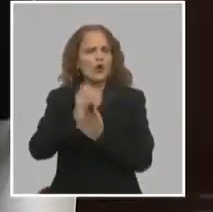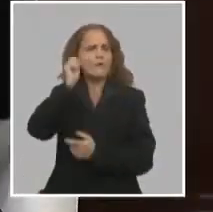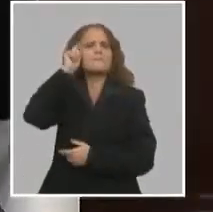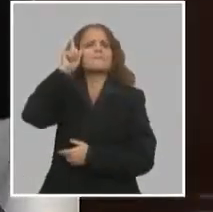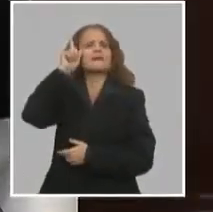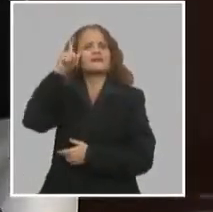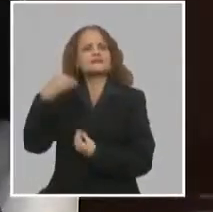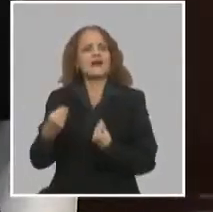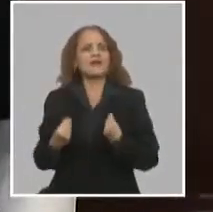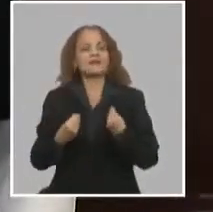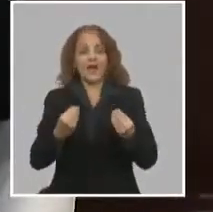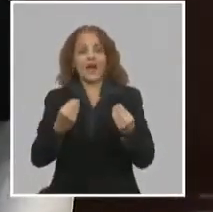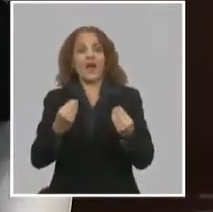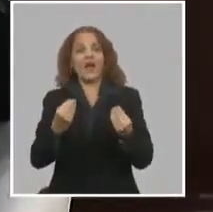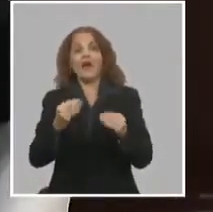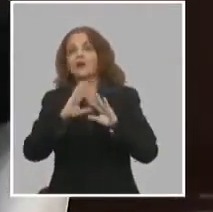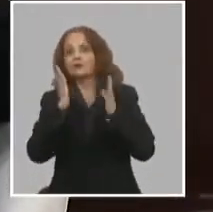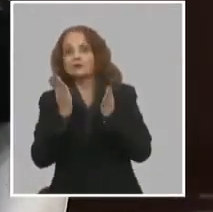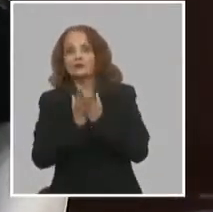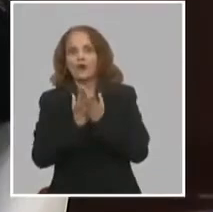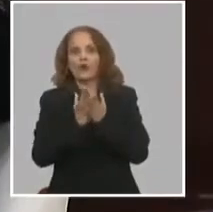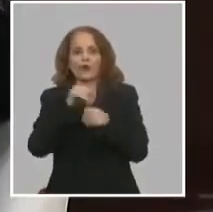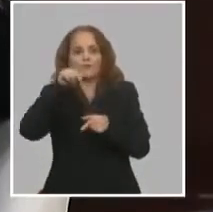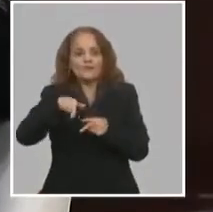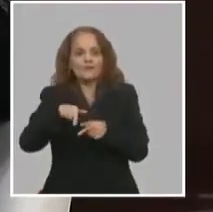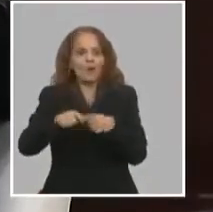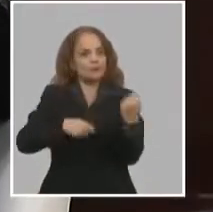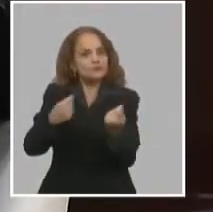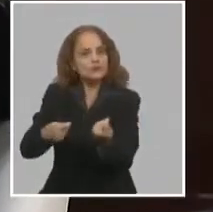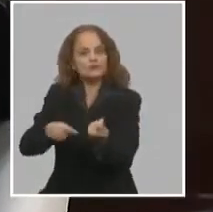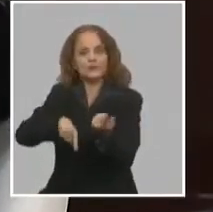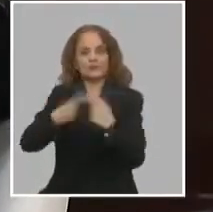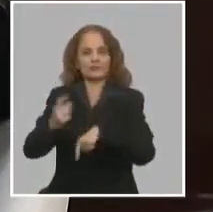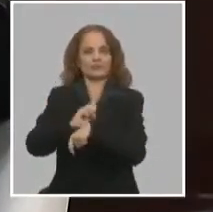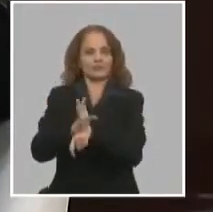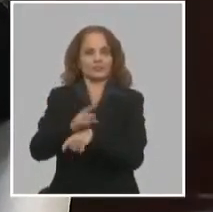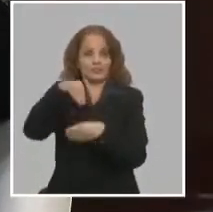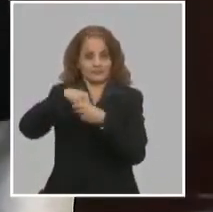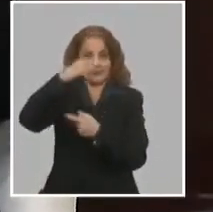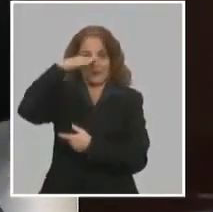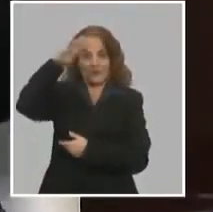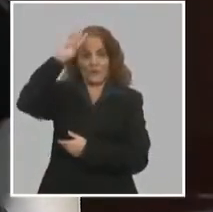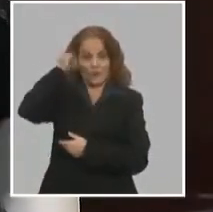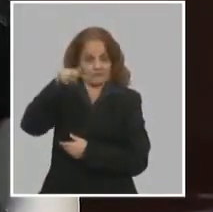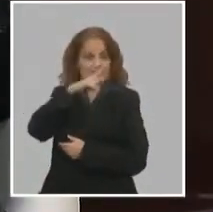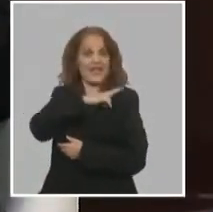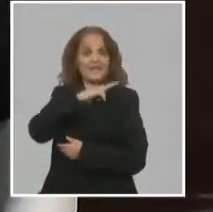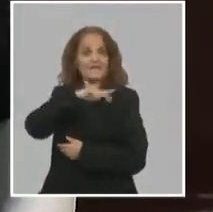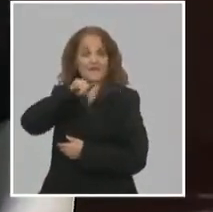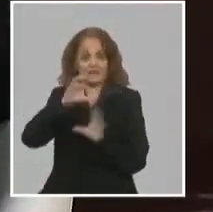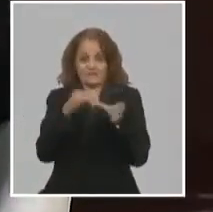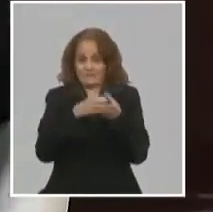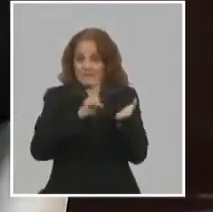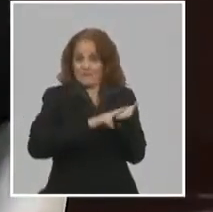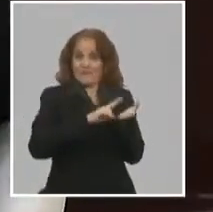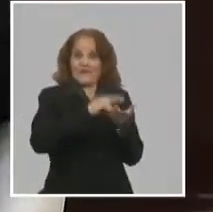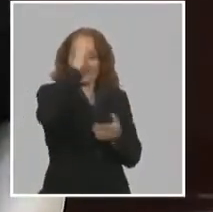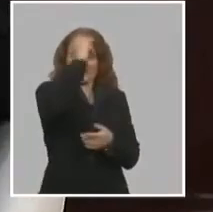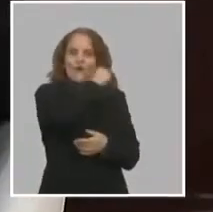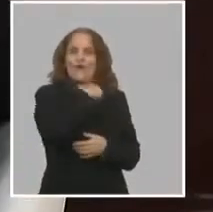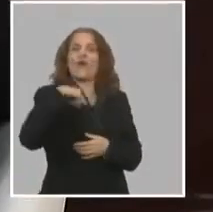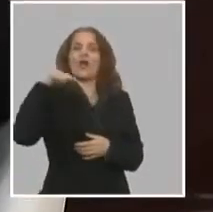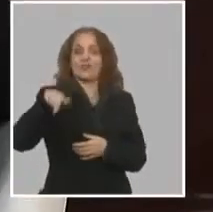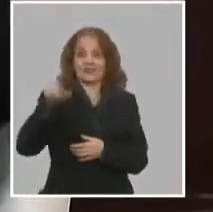Cuba en el combate diario contra la COVID-19. El jefe de la brigada médica en Turín, el doctor Julio, hoy está en Ciego de Ávila,